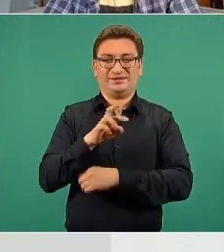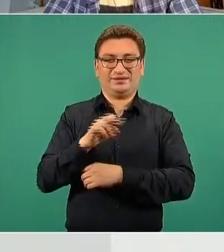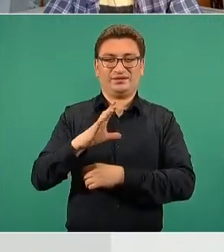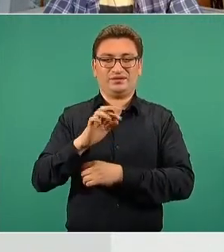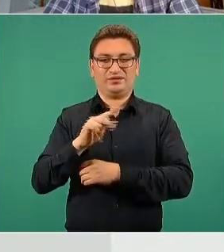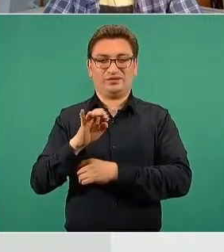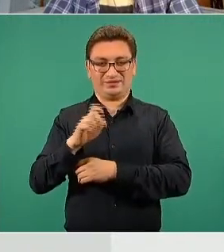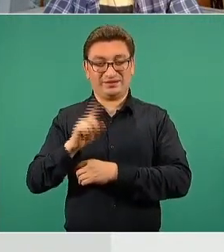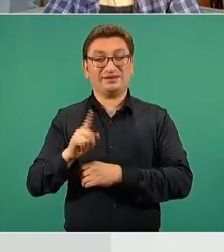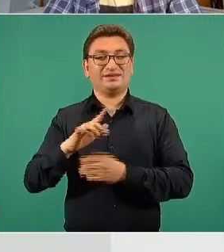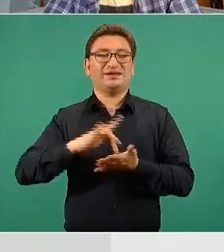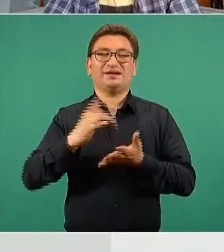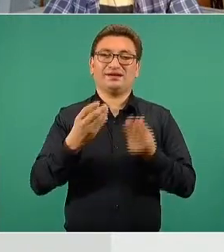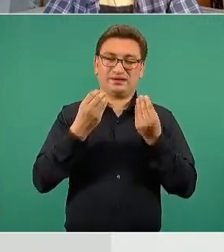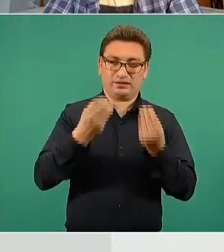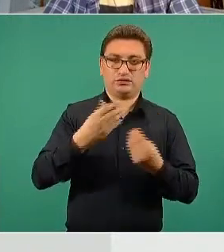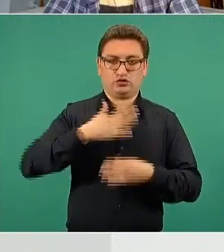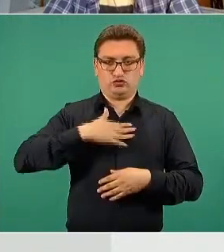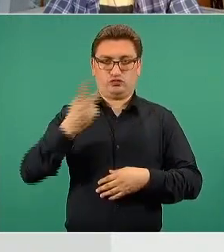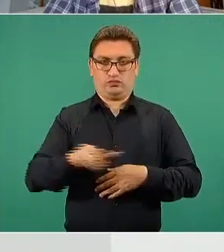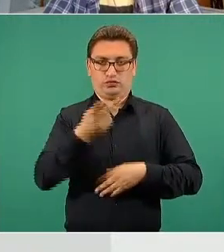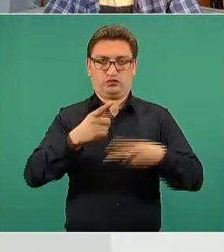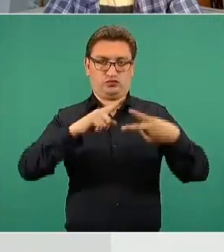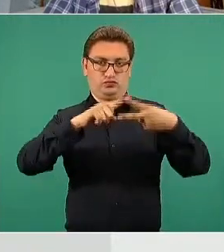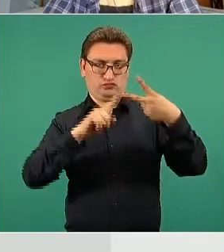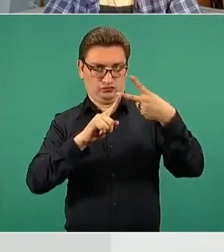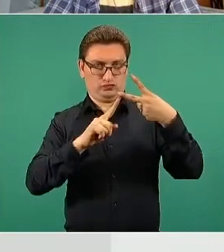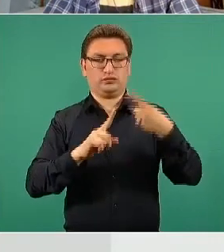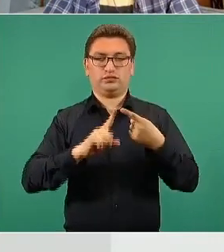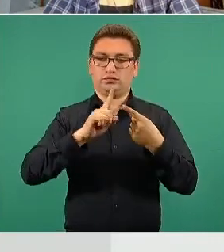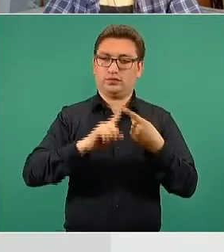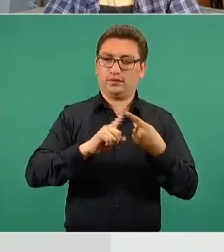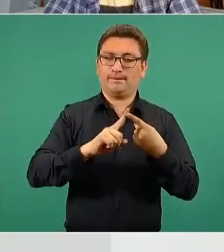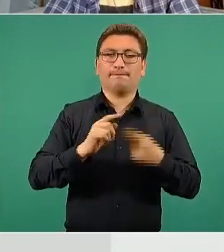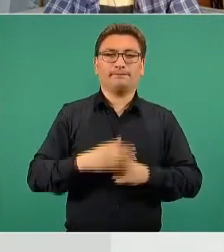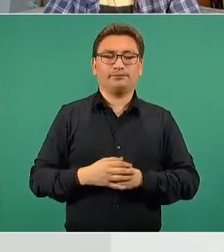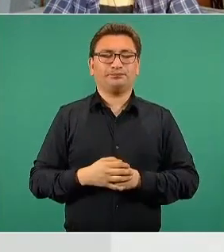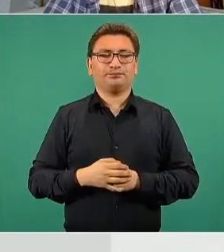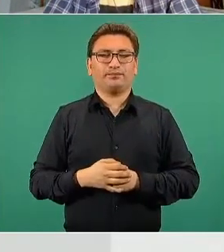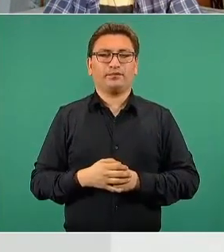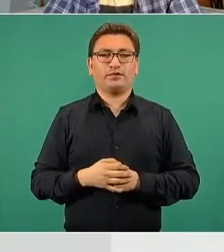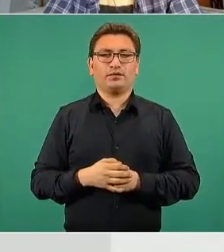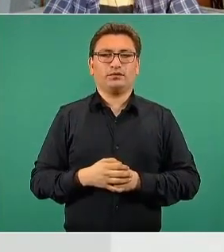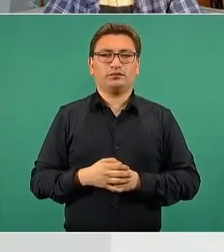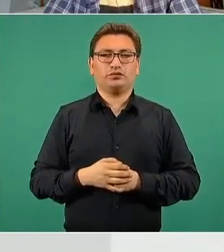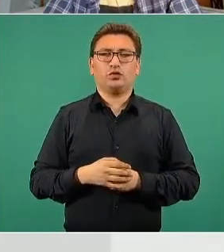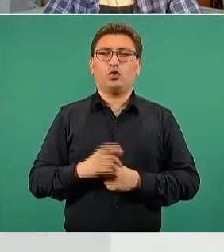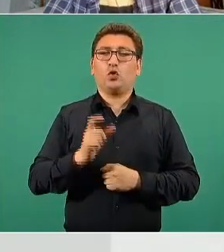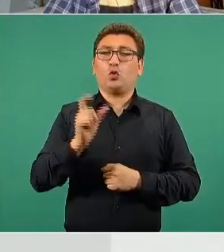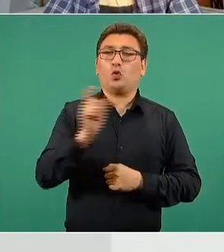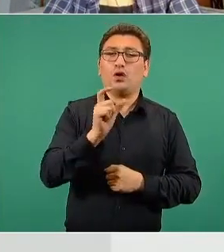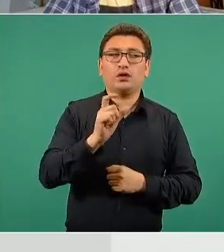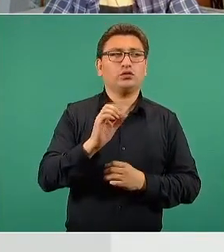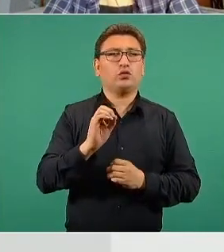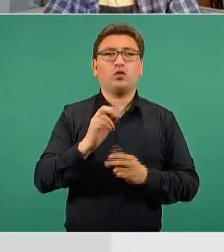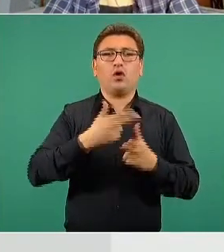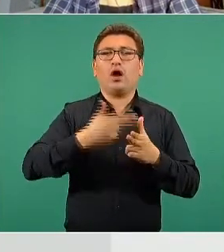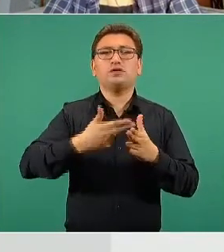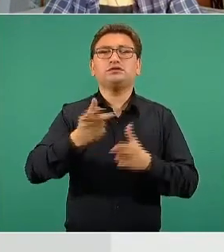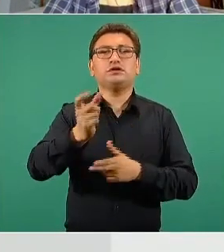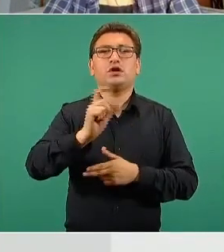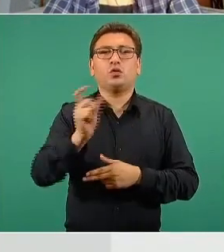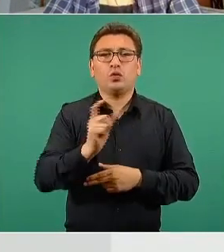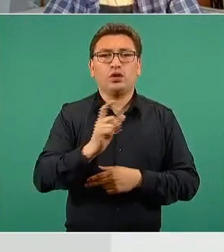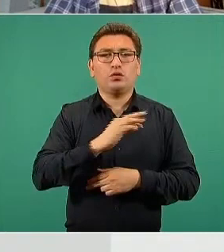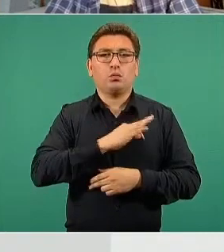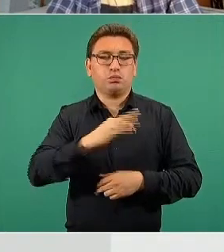Cortés. Muchísimas gracias. Pues tengo dos preguntas. Lo primero es saber cuándo o hasta cuándo se puede